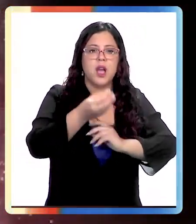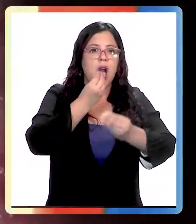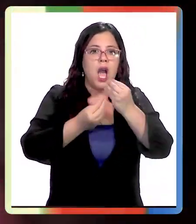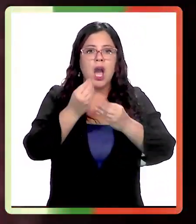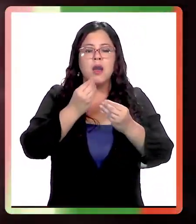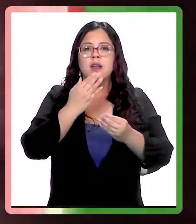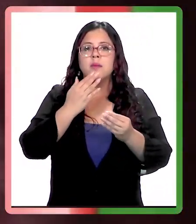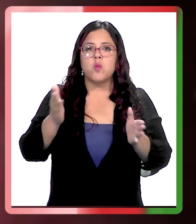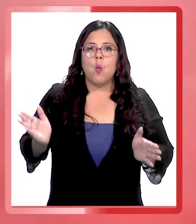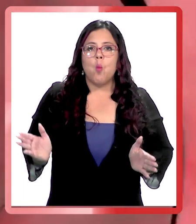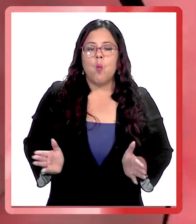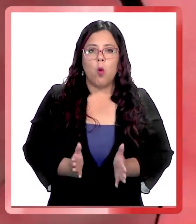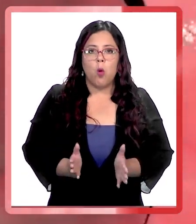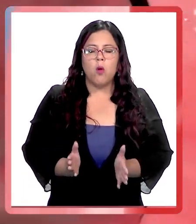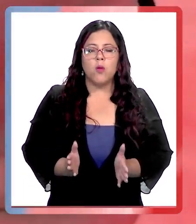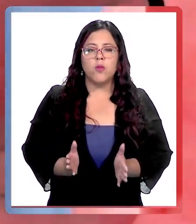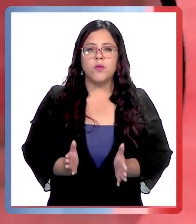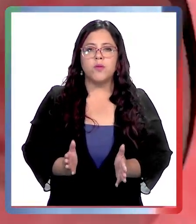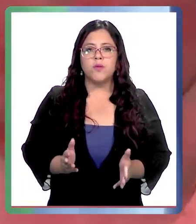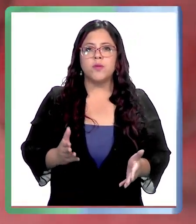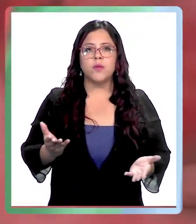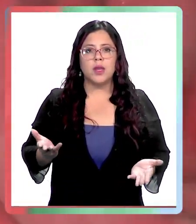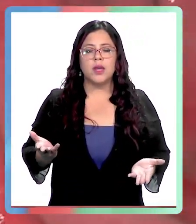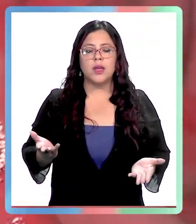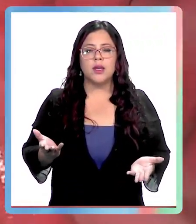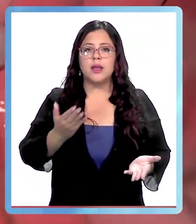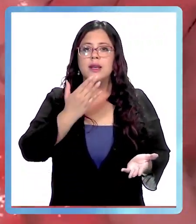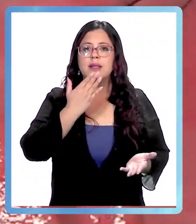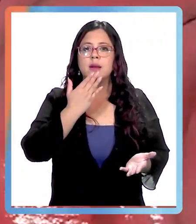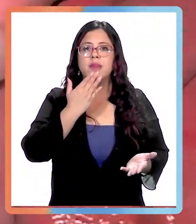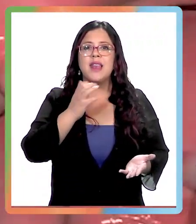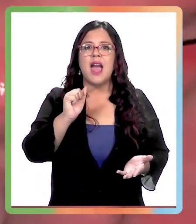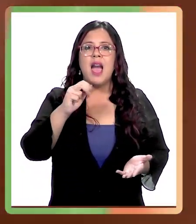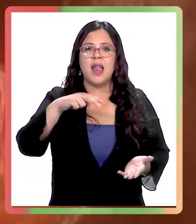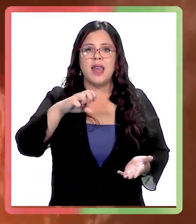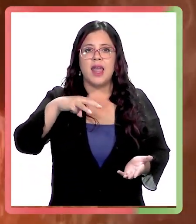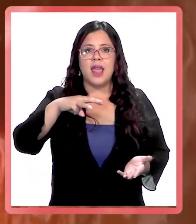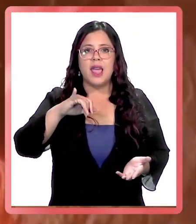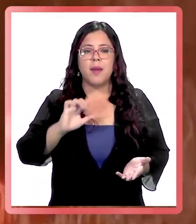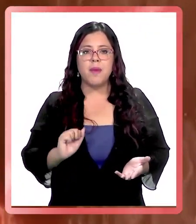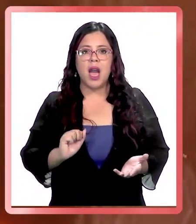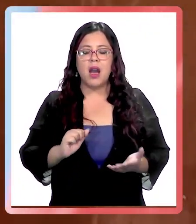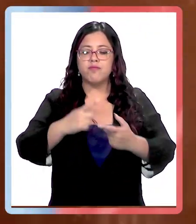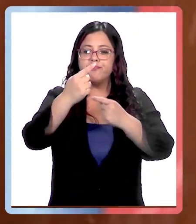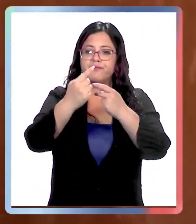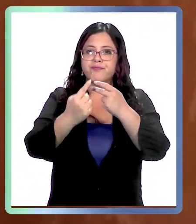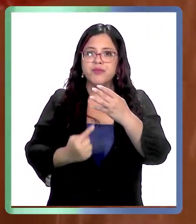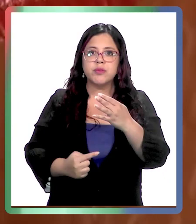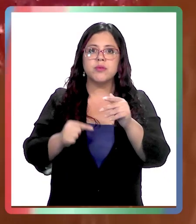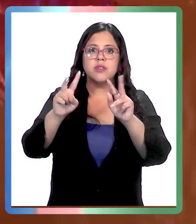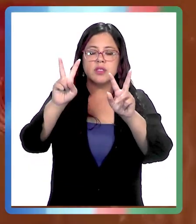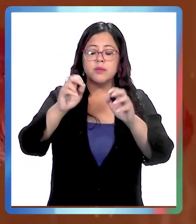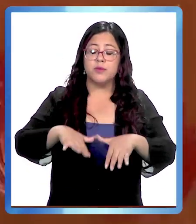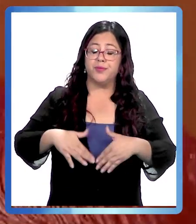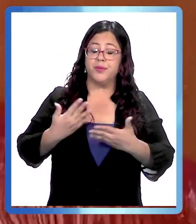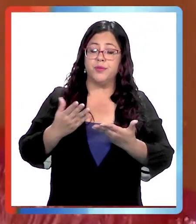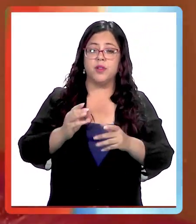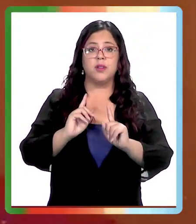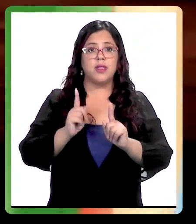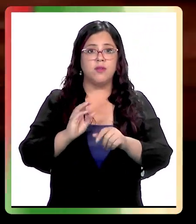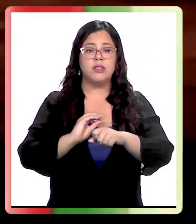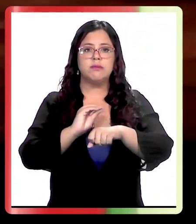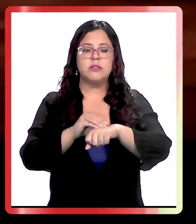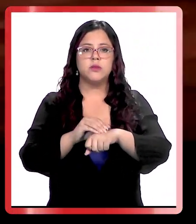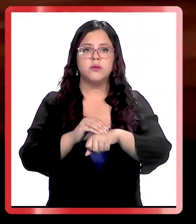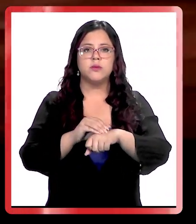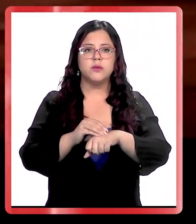y diarrea desde su juventud, sino que el paciente que tenía un hábito defecatorio normal y que de repente ese hábito cambia o